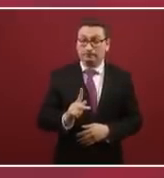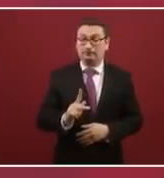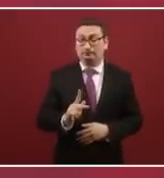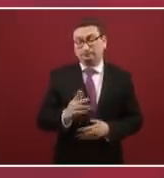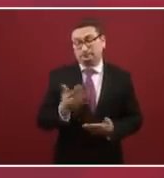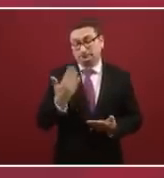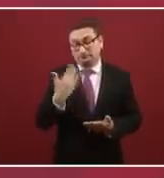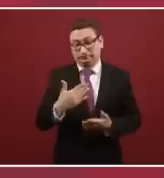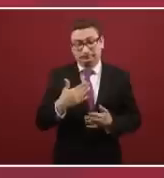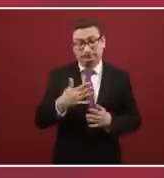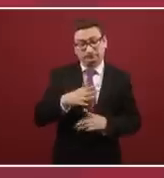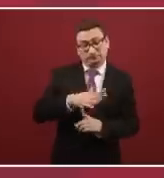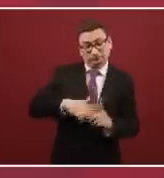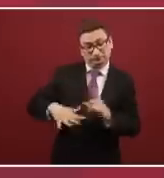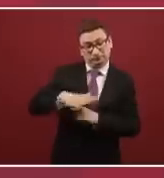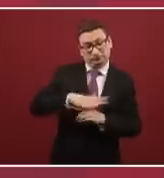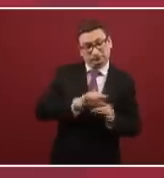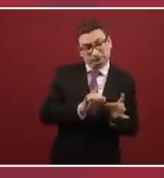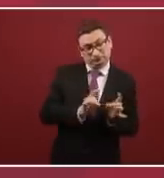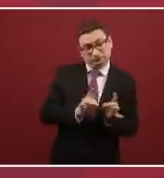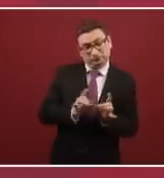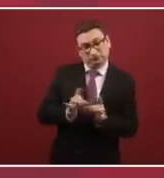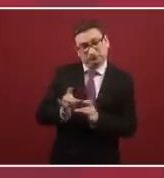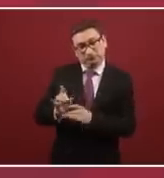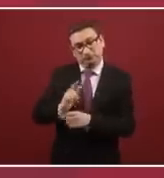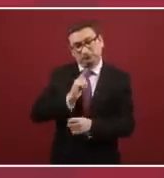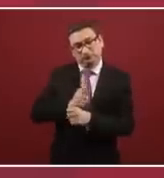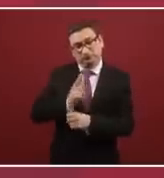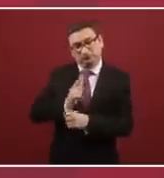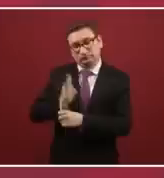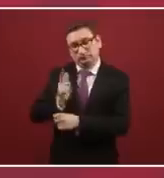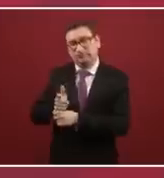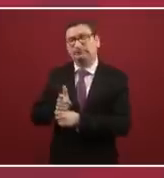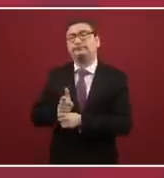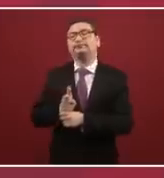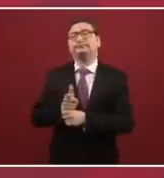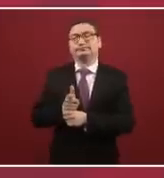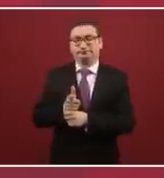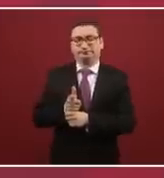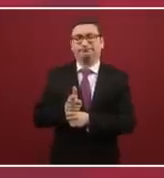la situación que se padece,